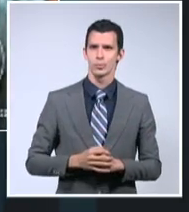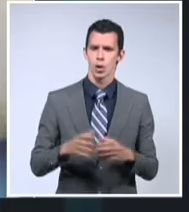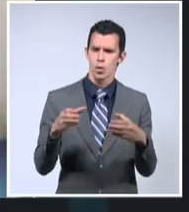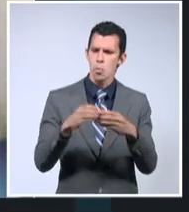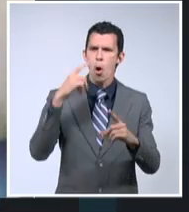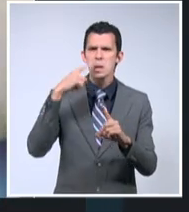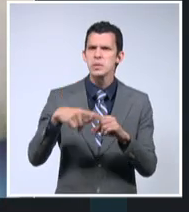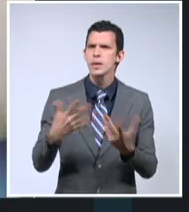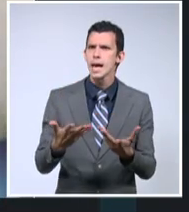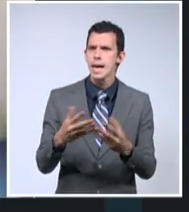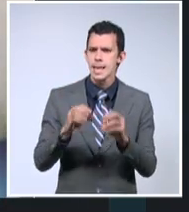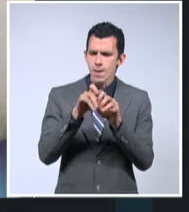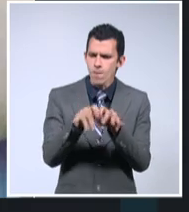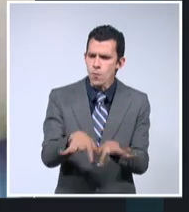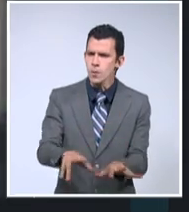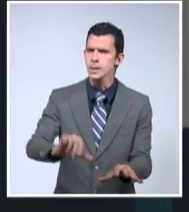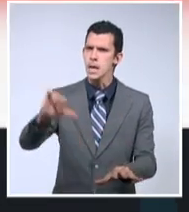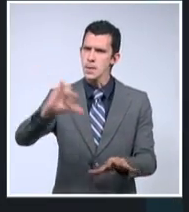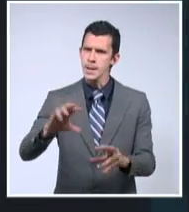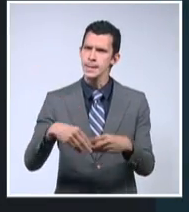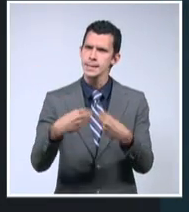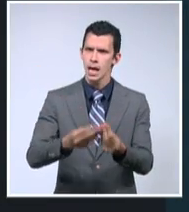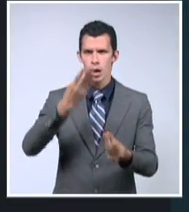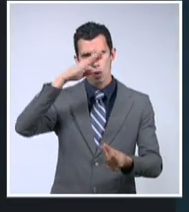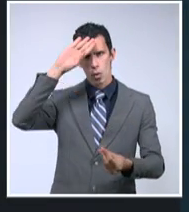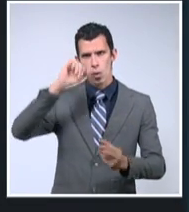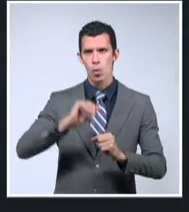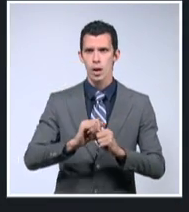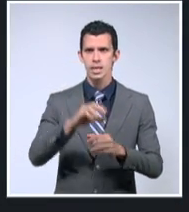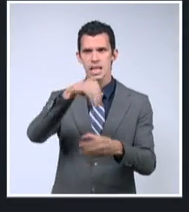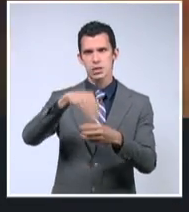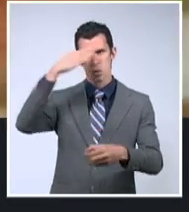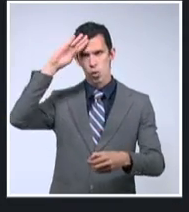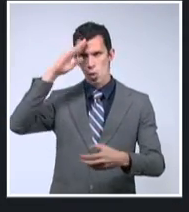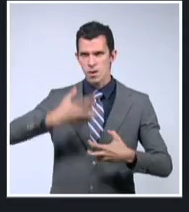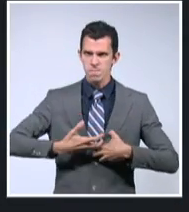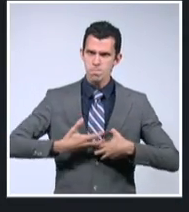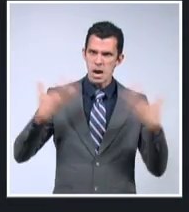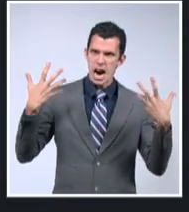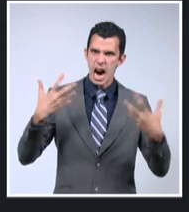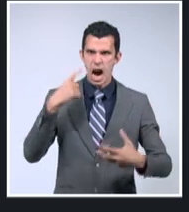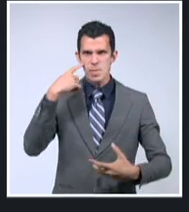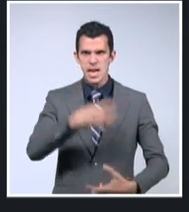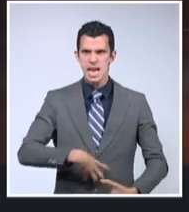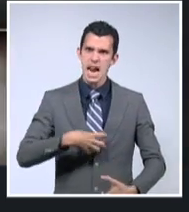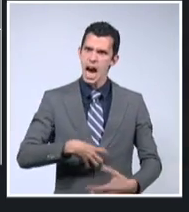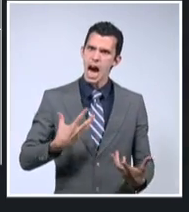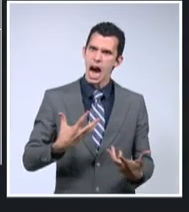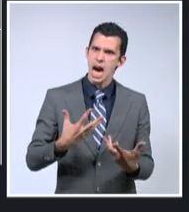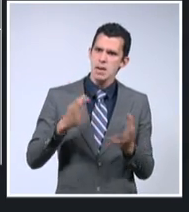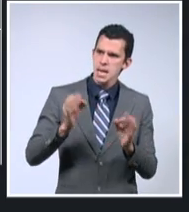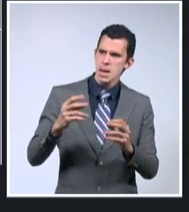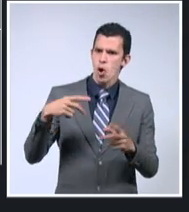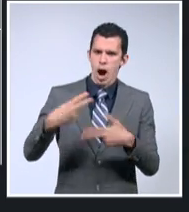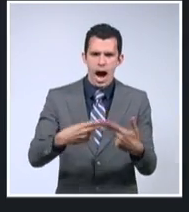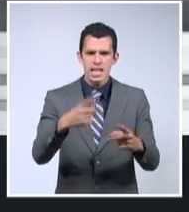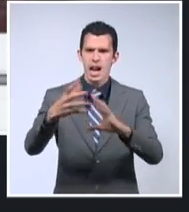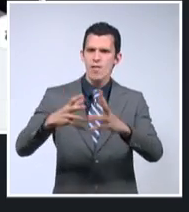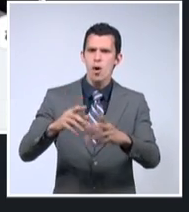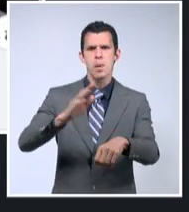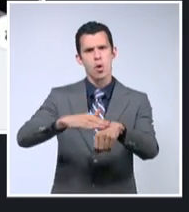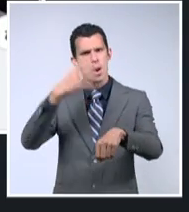Cuba y generar la idea de desobediencia y malestar. Las redes sociales son el medio para organizar y luego divulgar